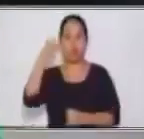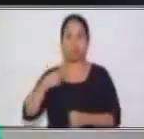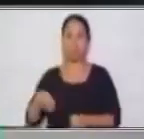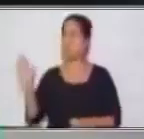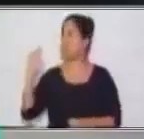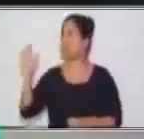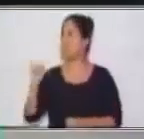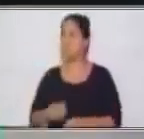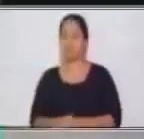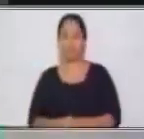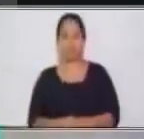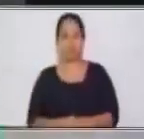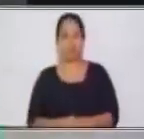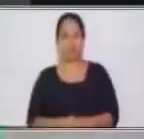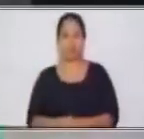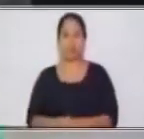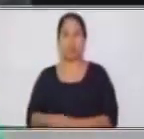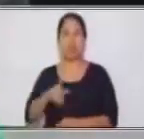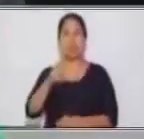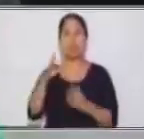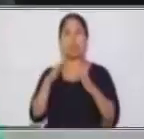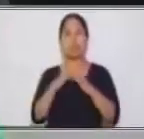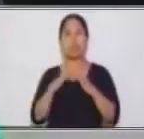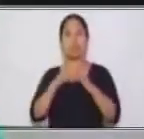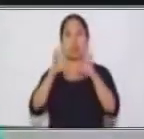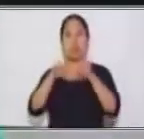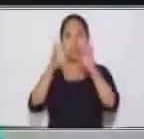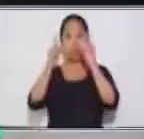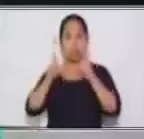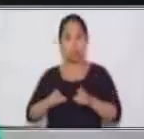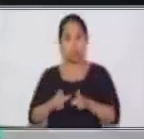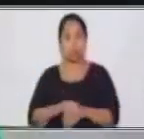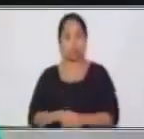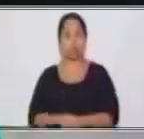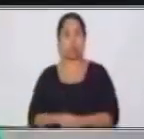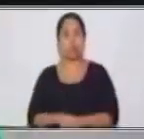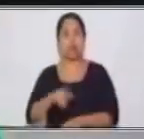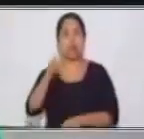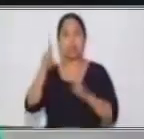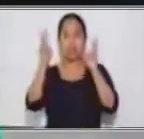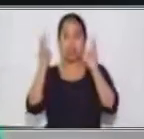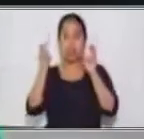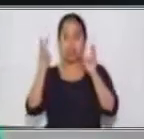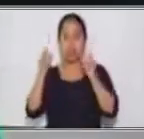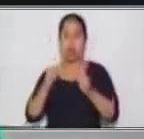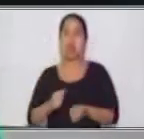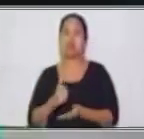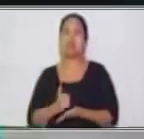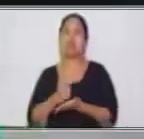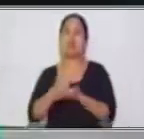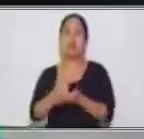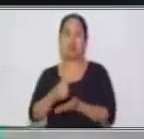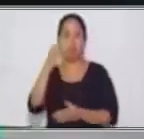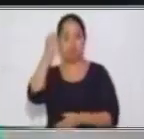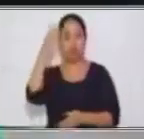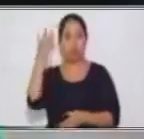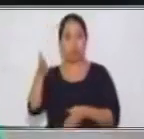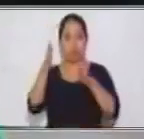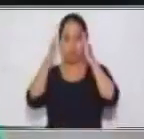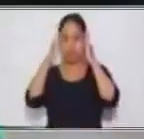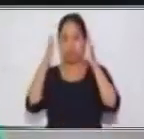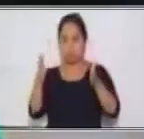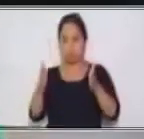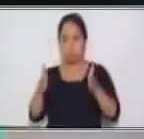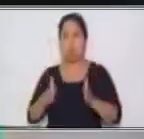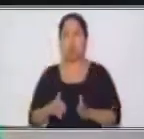Nancy. Si en casa hay alguna persona con discapacidad, este tema le ayudará a ejercitar habilidades y destrezas como la atención,